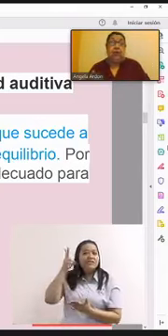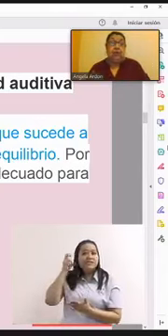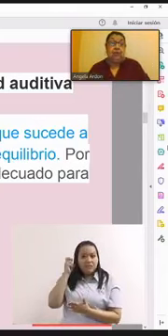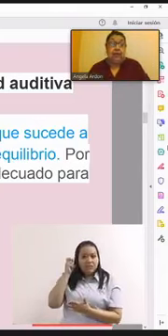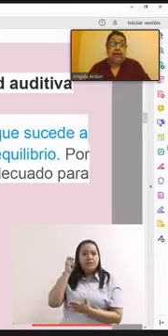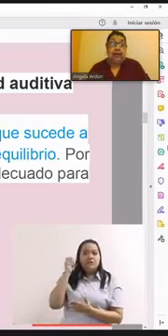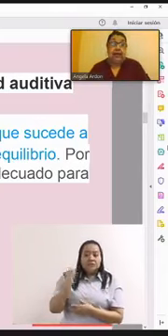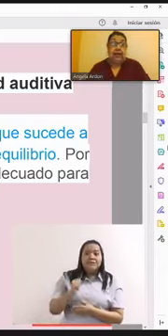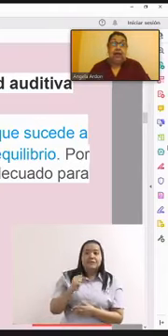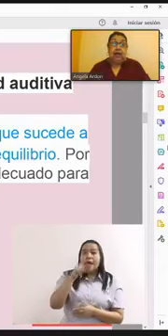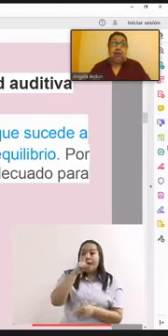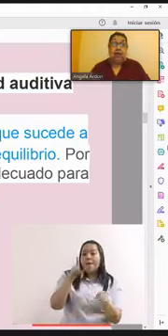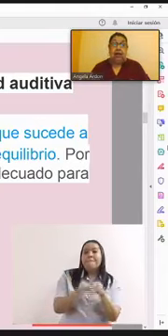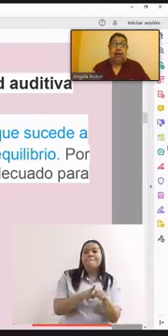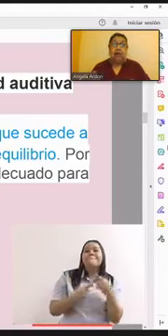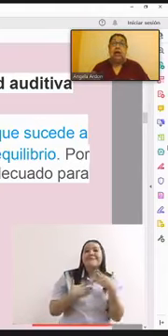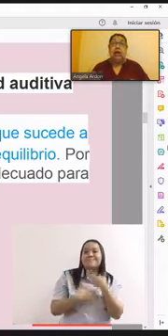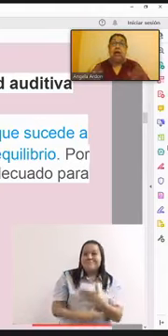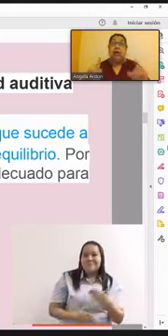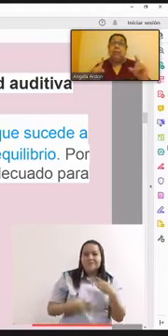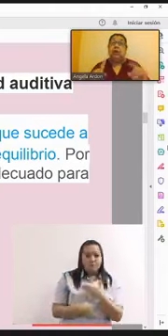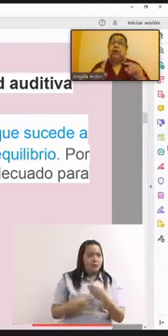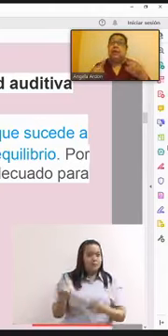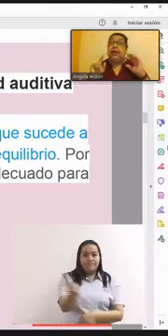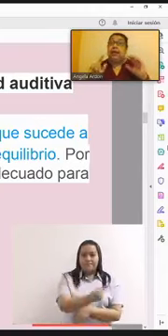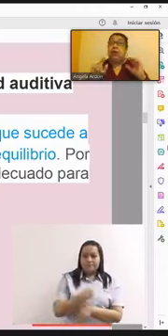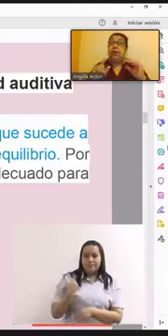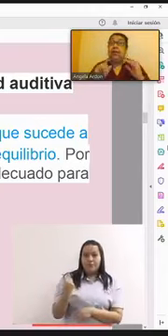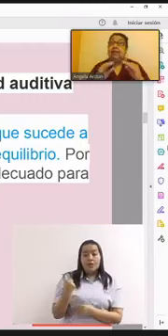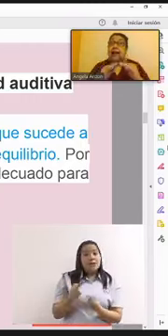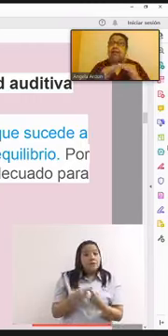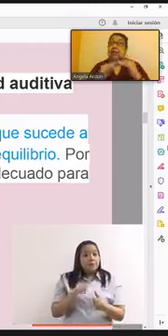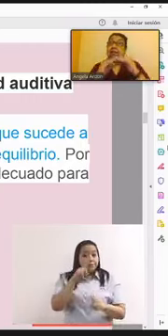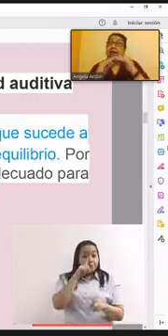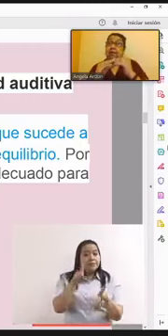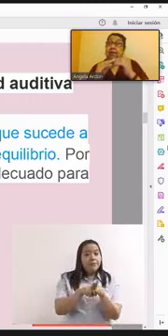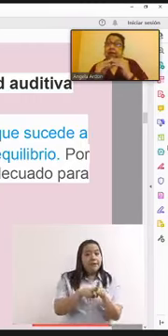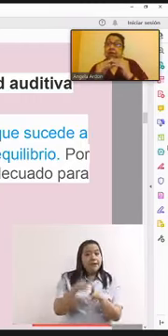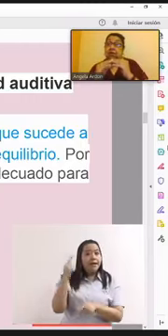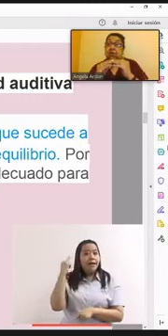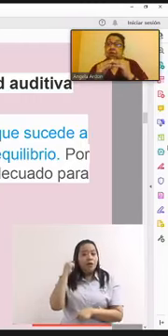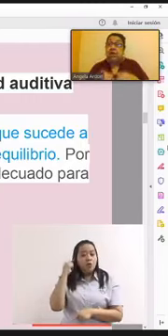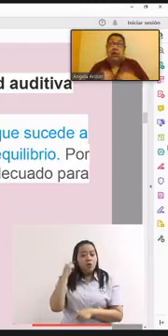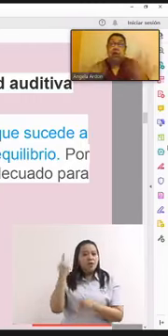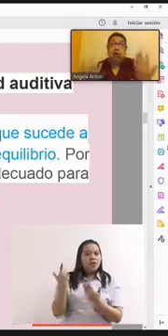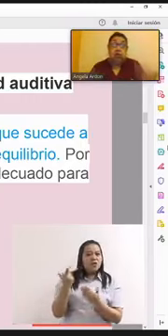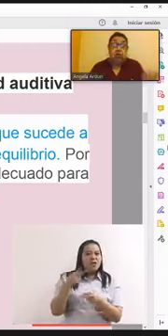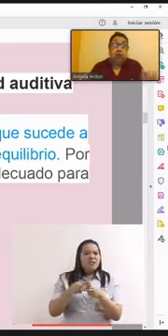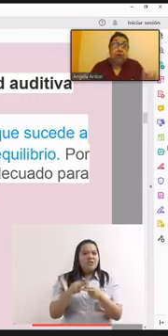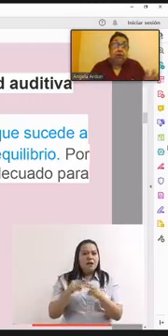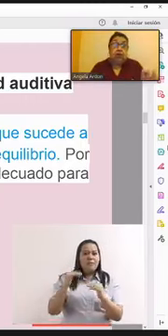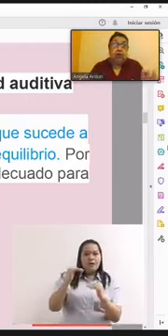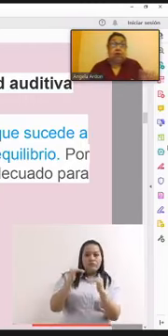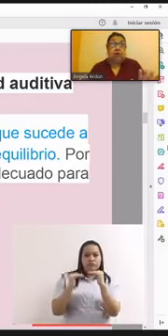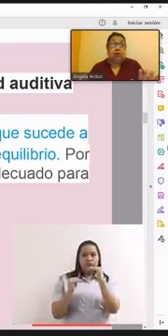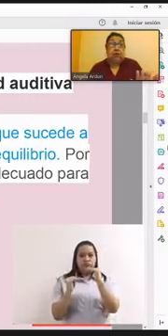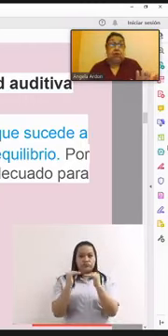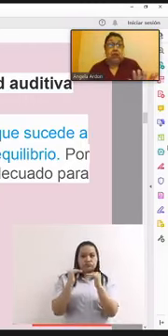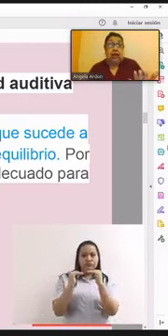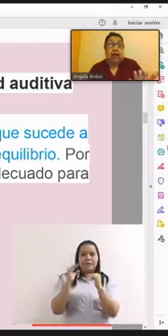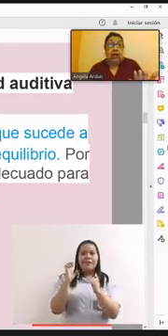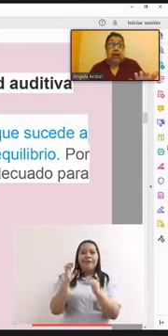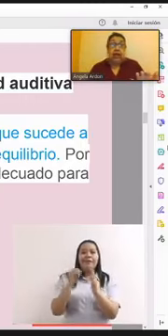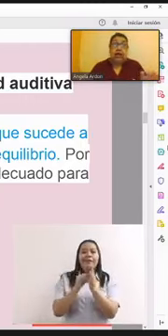poder disfrutar a nuestro alrededor. Pero también en el oído está algo que se llama el equilibrio. Creo que todos ustedes han visto una